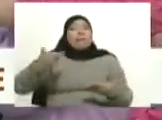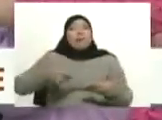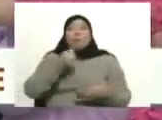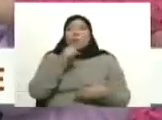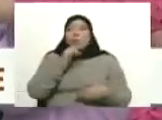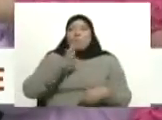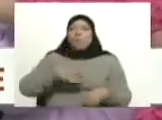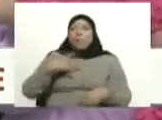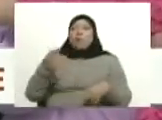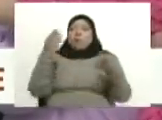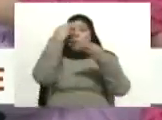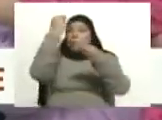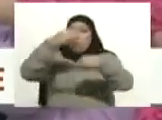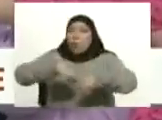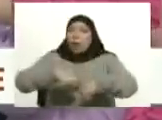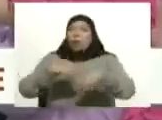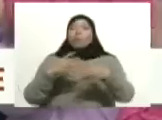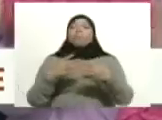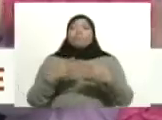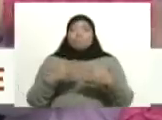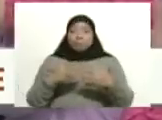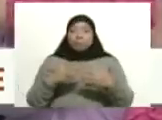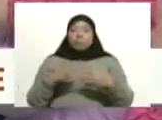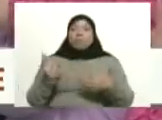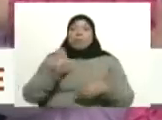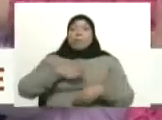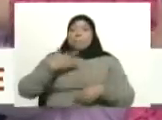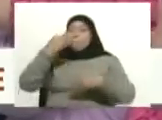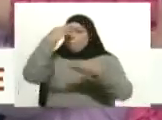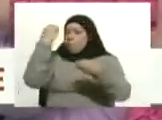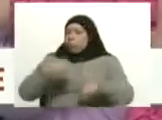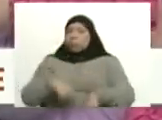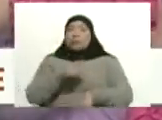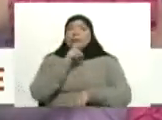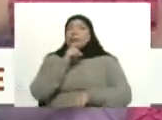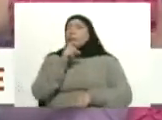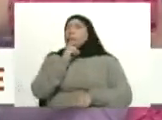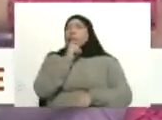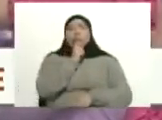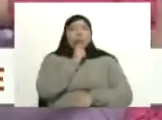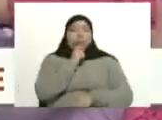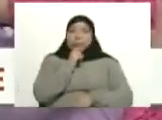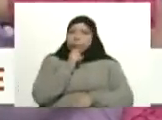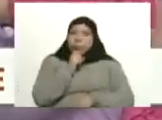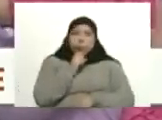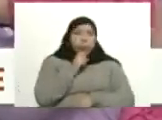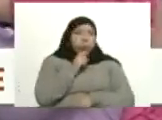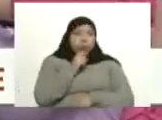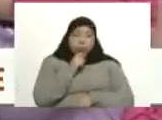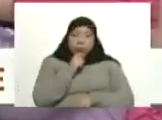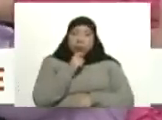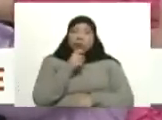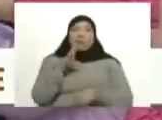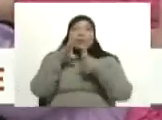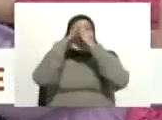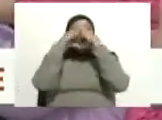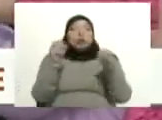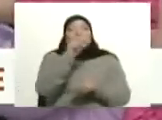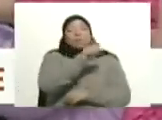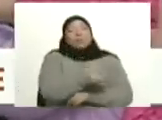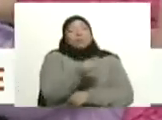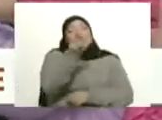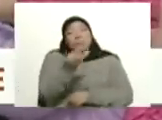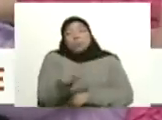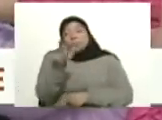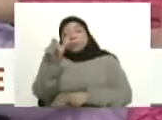nos pudimos poner de acuerdo. No fue sencillo, pero nos pudimos poner de acuerdo. Hablamos con todas y con todos. Hablamos absolutamente con